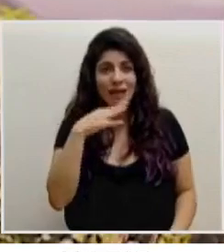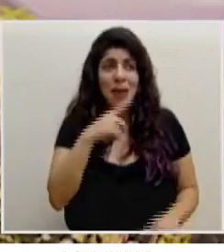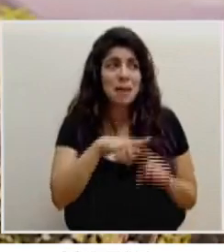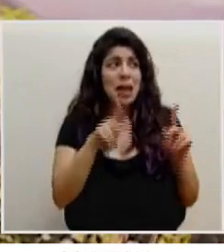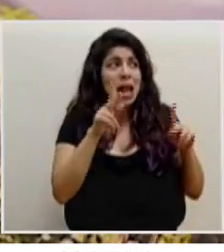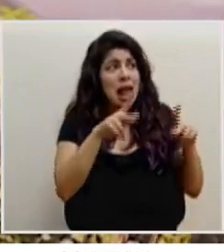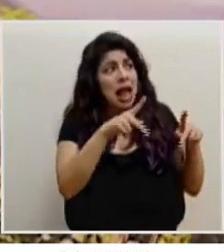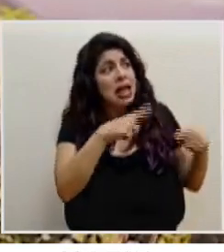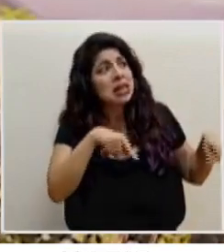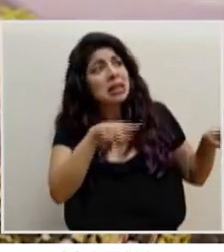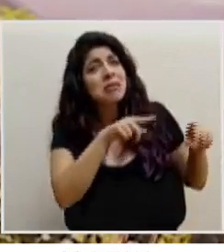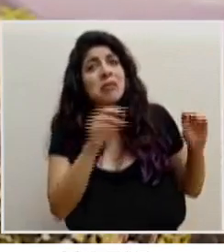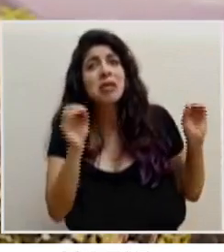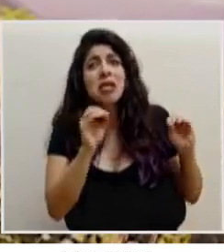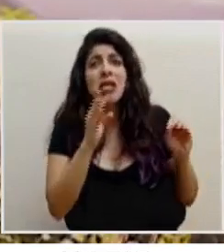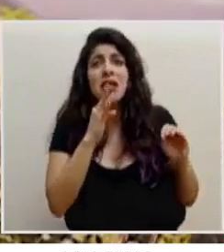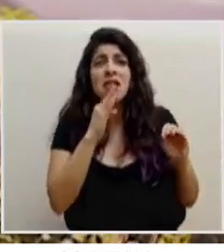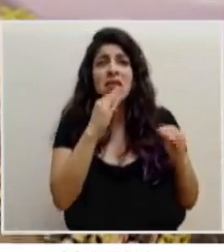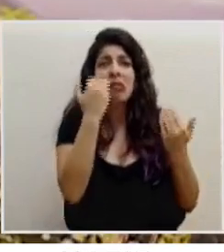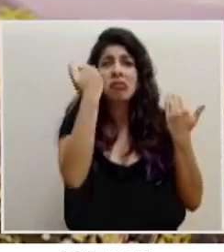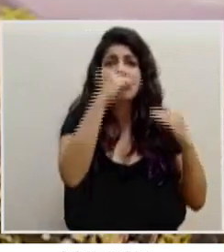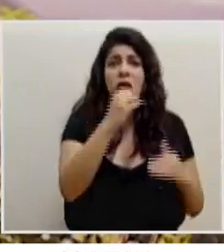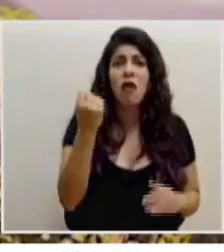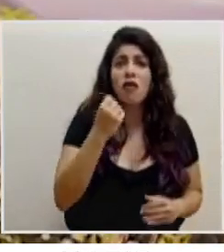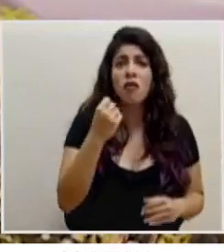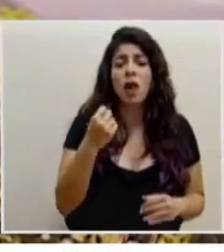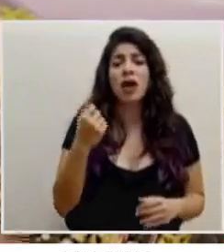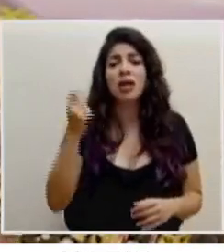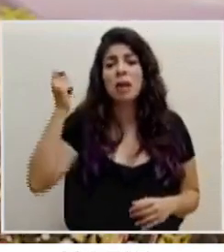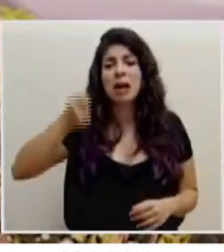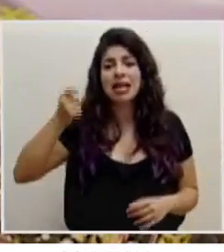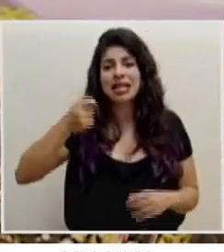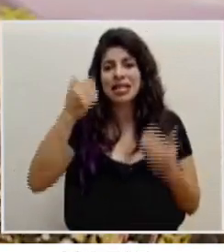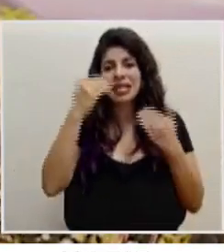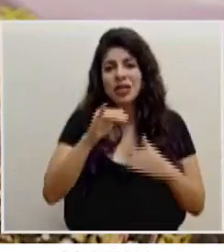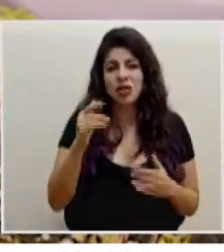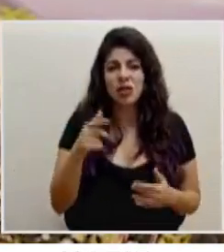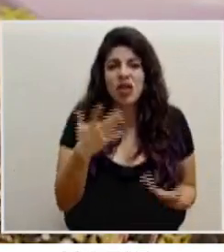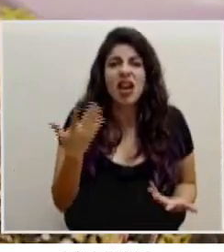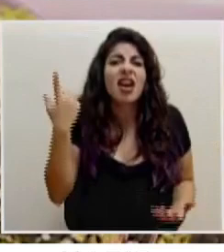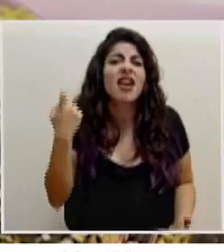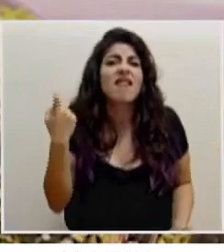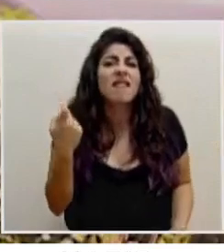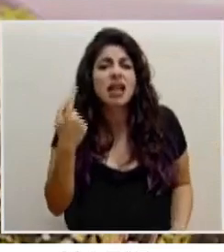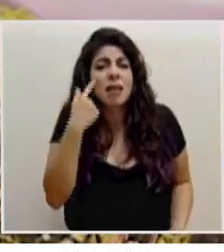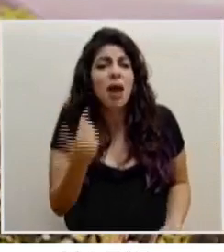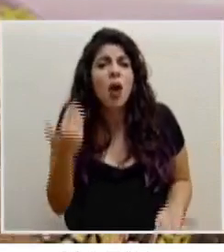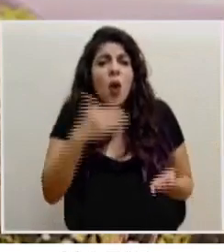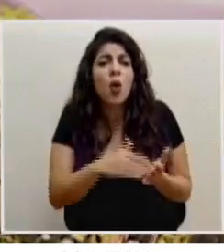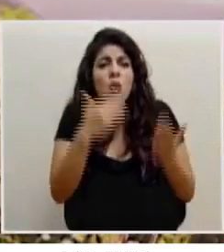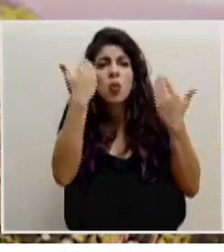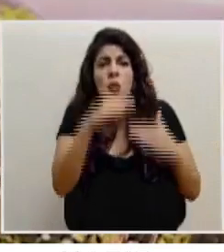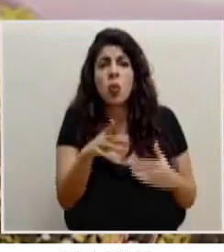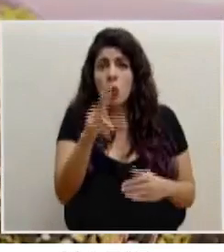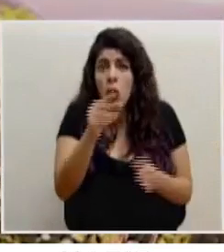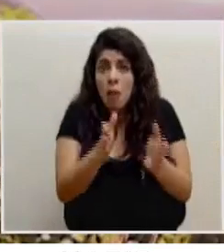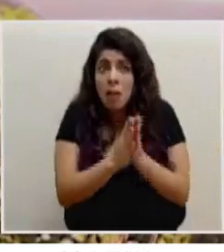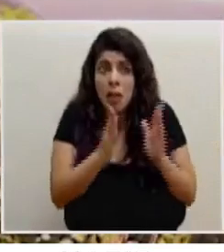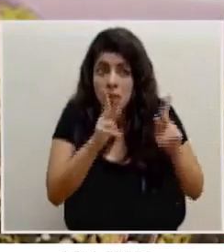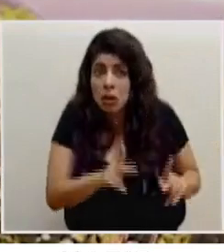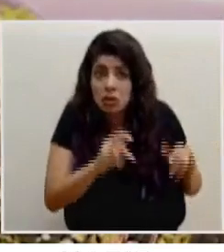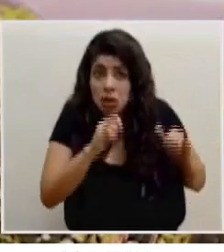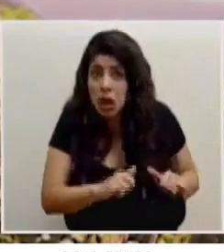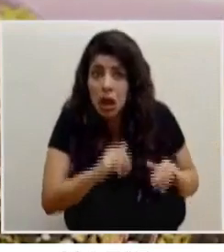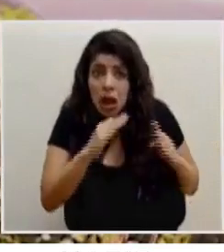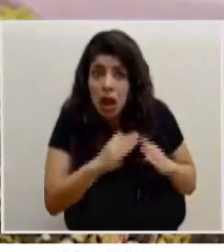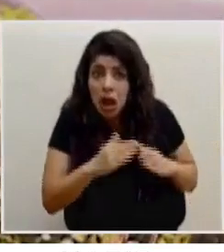está hablando de medidas más estrictas, de aplicar martillo. ¿Qué falta para que apliquen esa situación? No le están pidiendo a la gente que se quede en